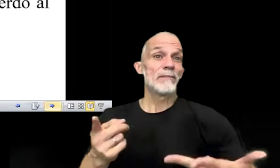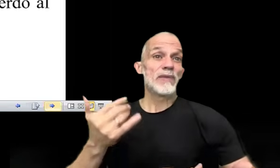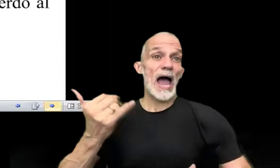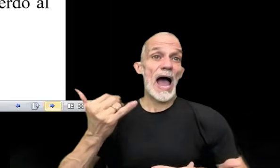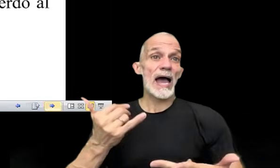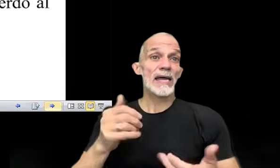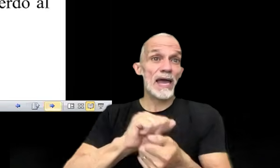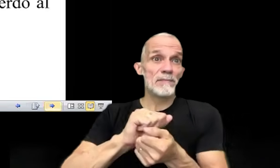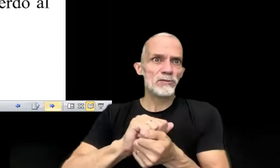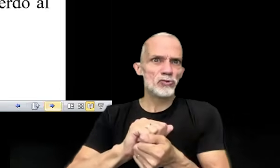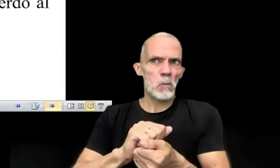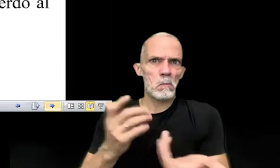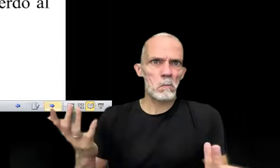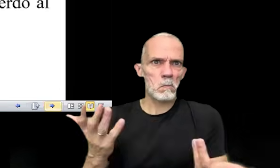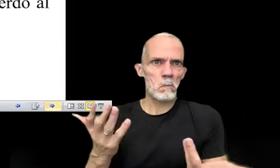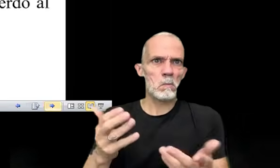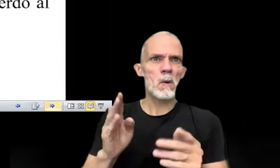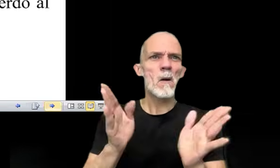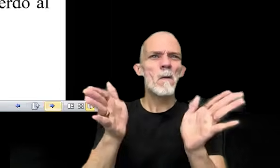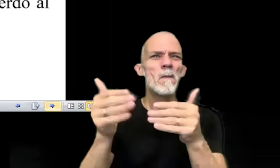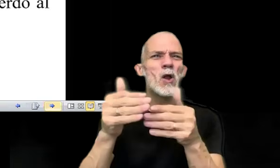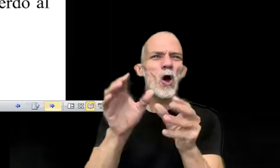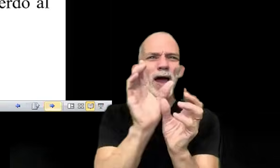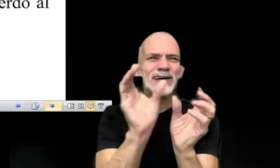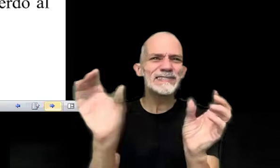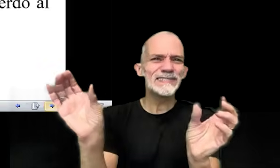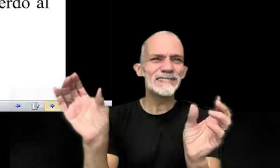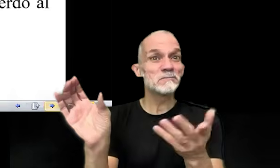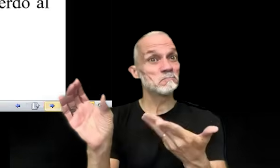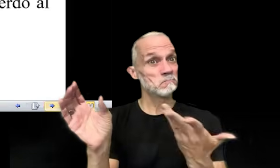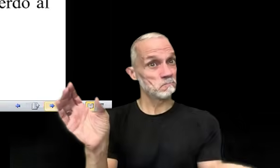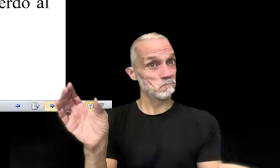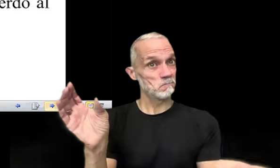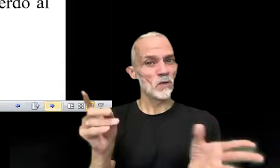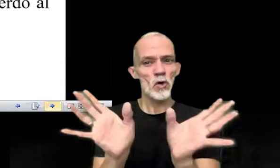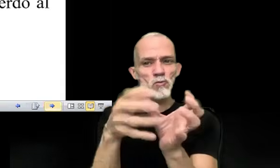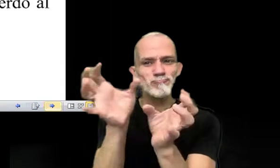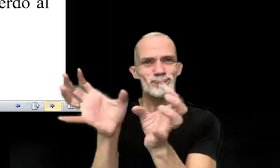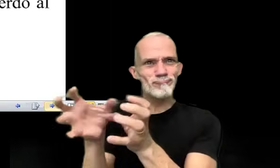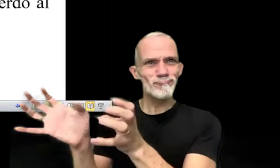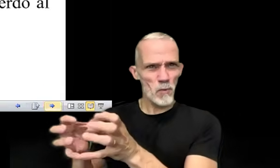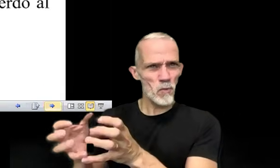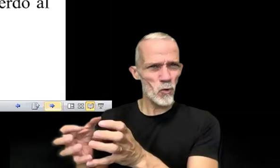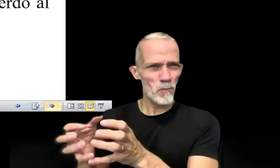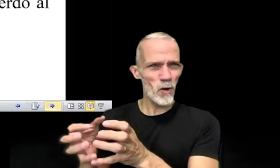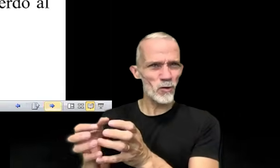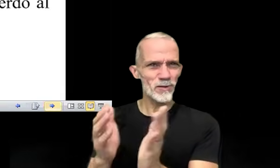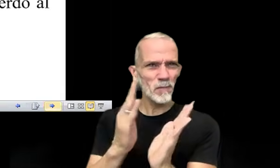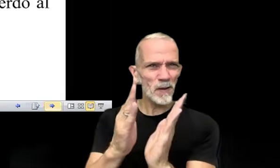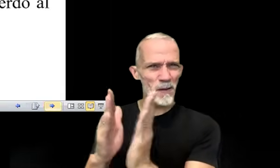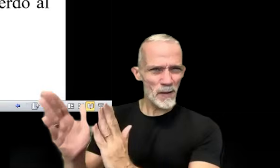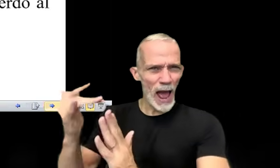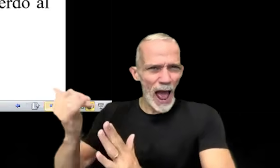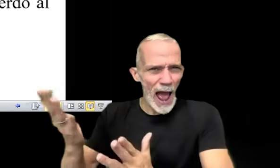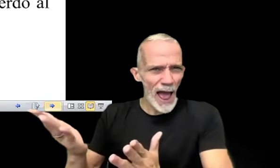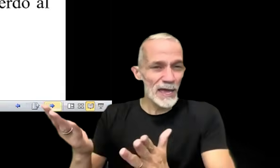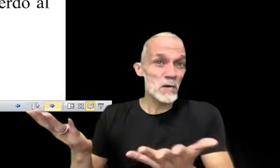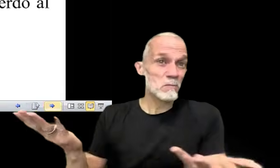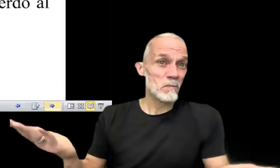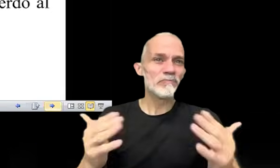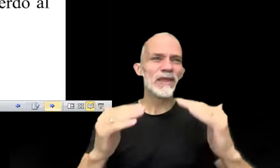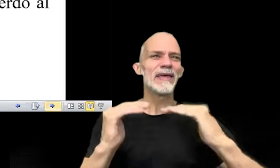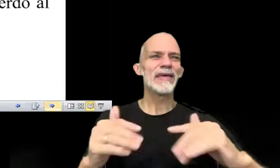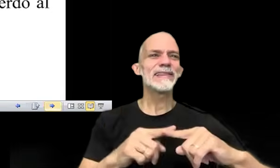dice que están emitidos, como están emitidos en bloques, ¿sí? Están emitidos en forma agrupada, están emitidos en serie